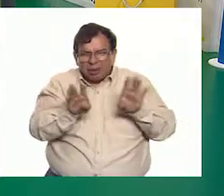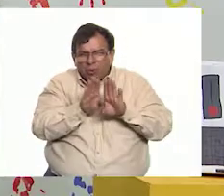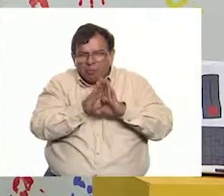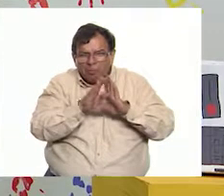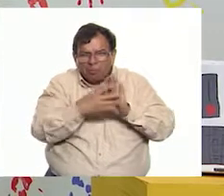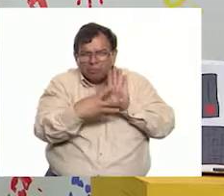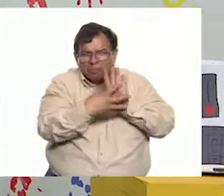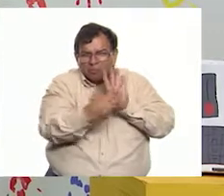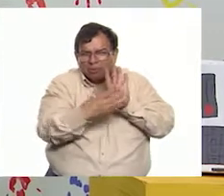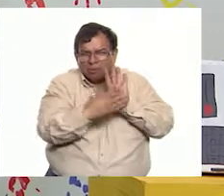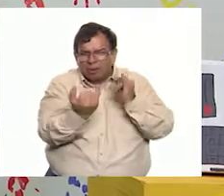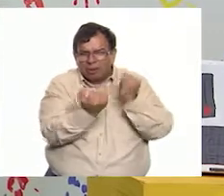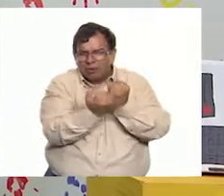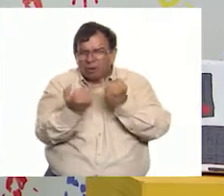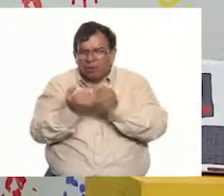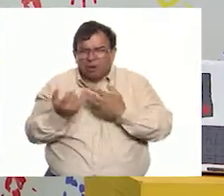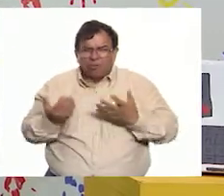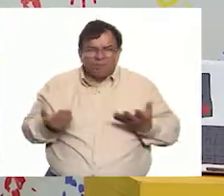patrones?